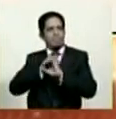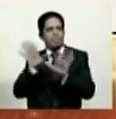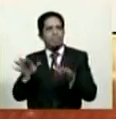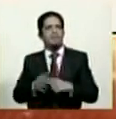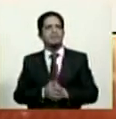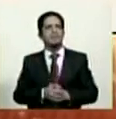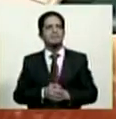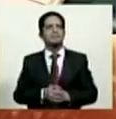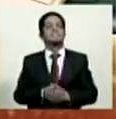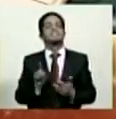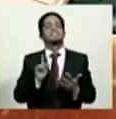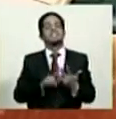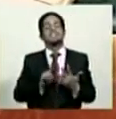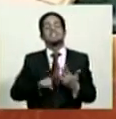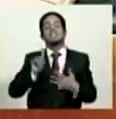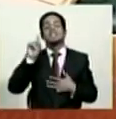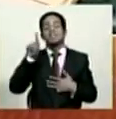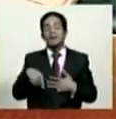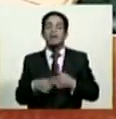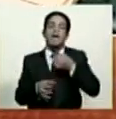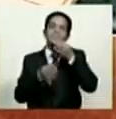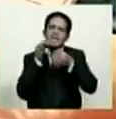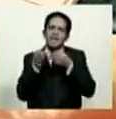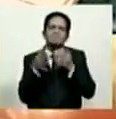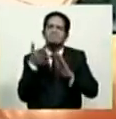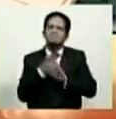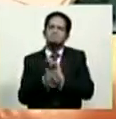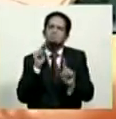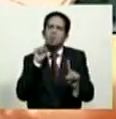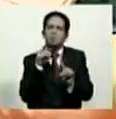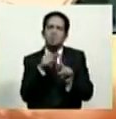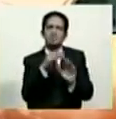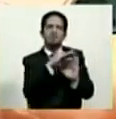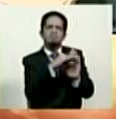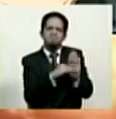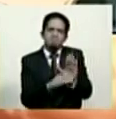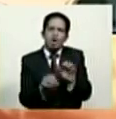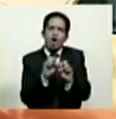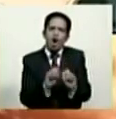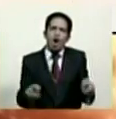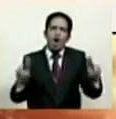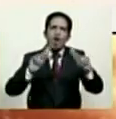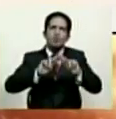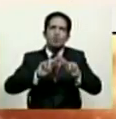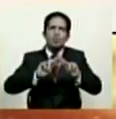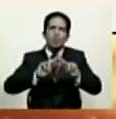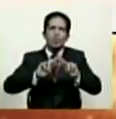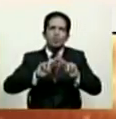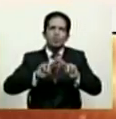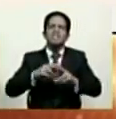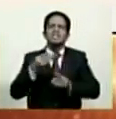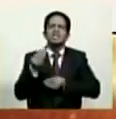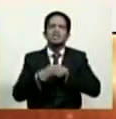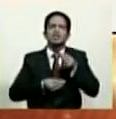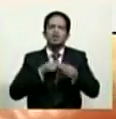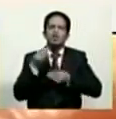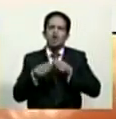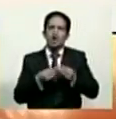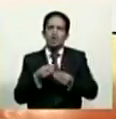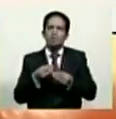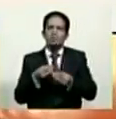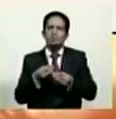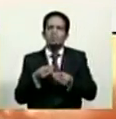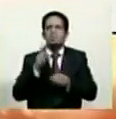los principios y propósitos de la Carta de las Naciones Unidas. ¿Cómo sucede y en qué momento procede la ayuda